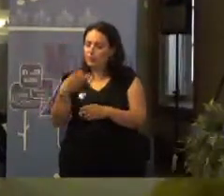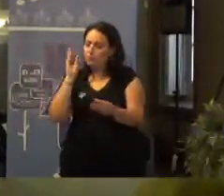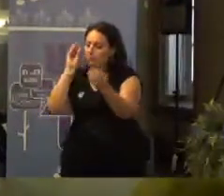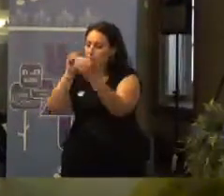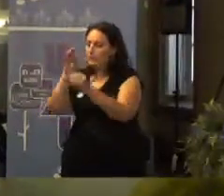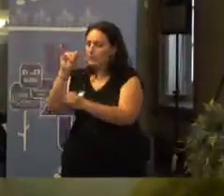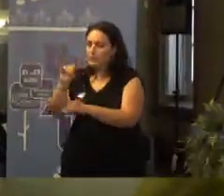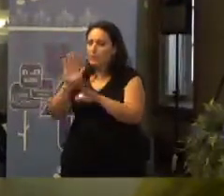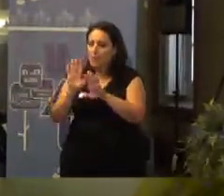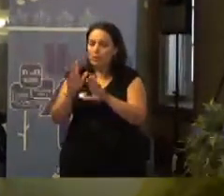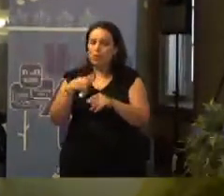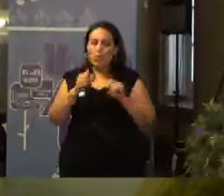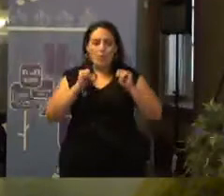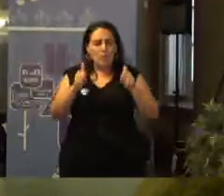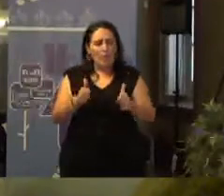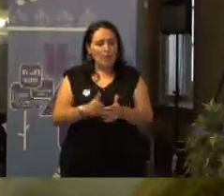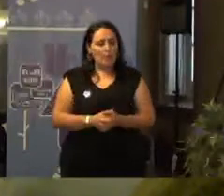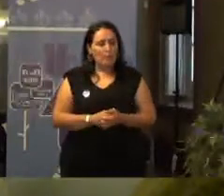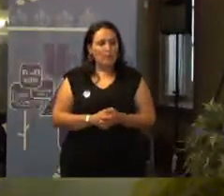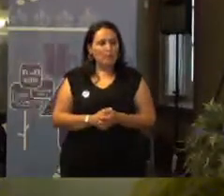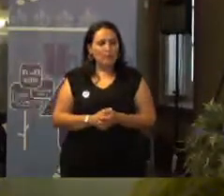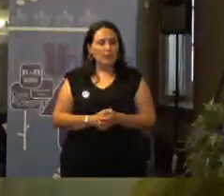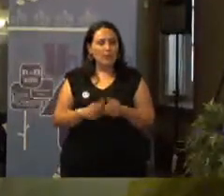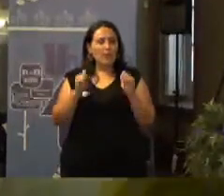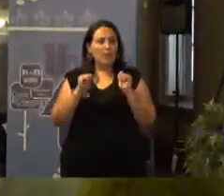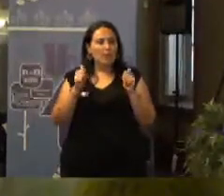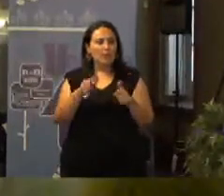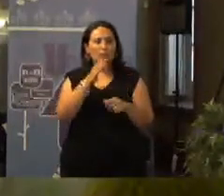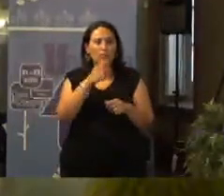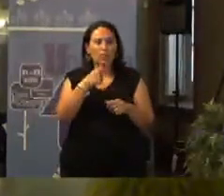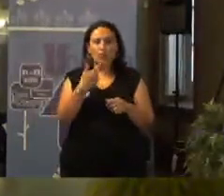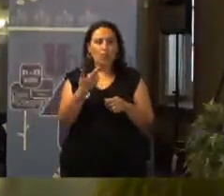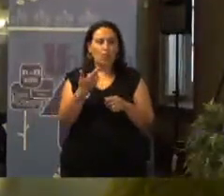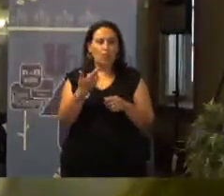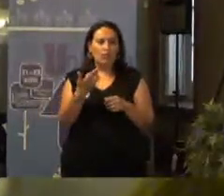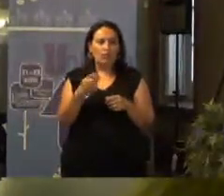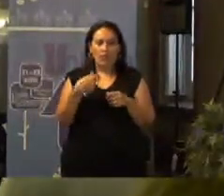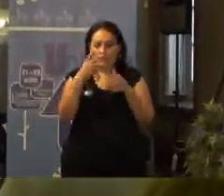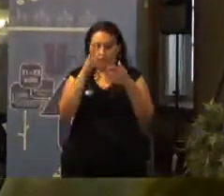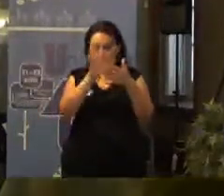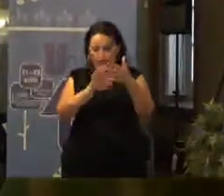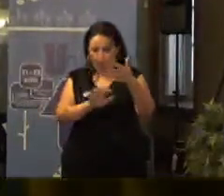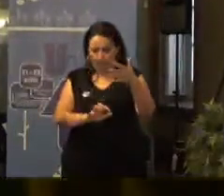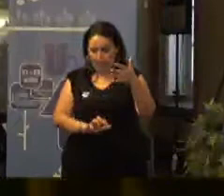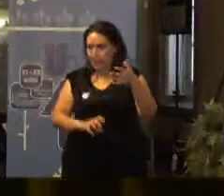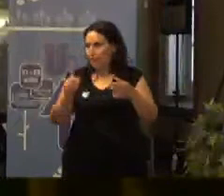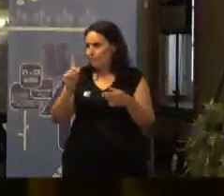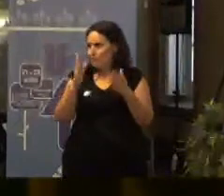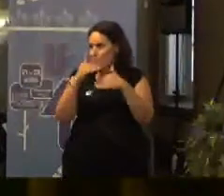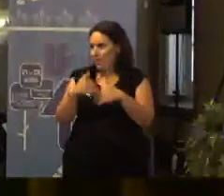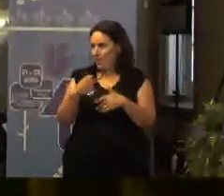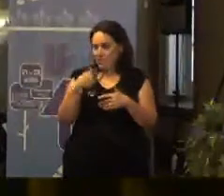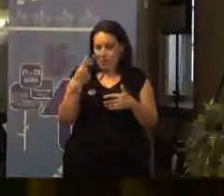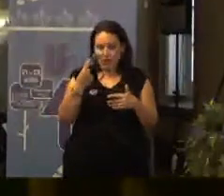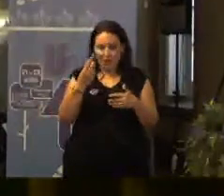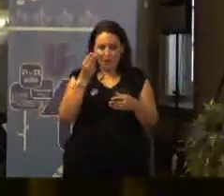Pero vou empezar sentando, porque non teño ningún tratado. Isto que pasa é que a miña idade, pois, o